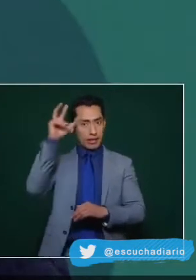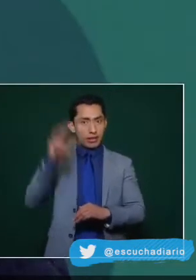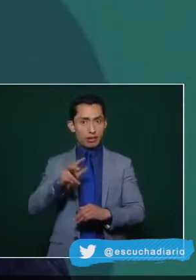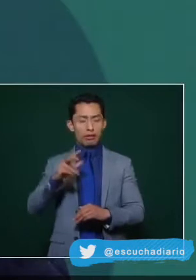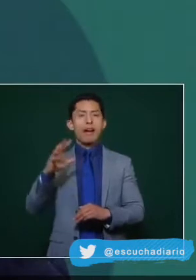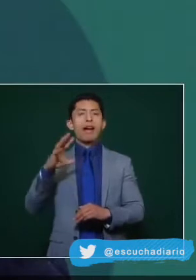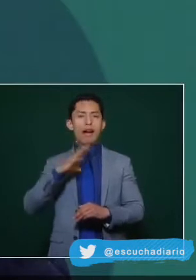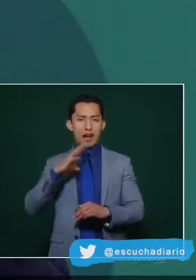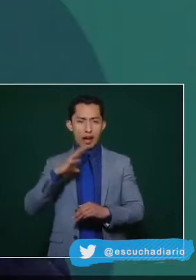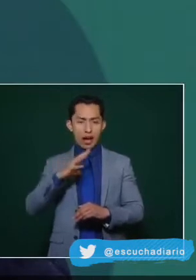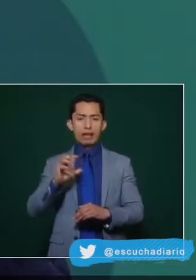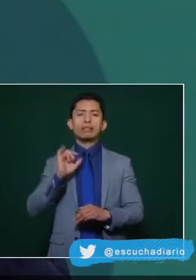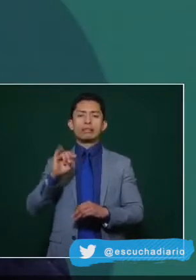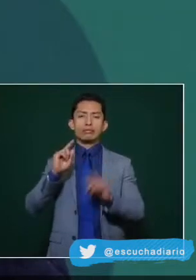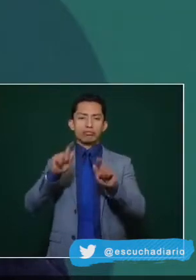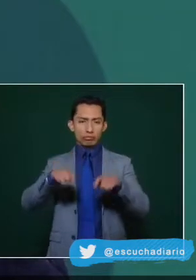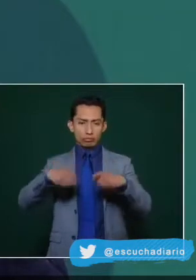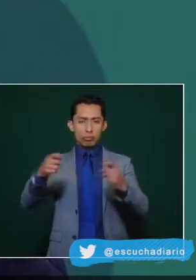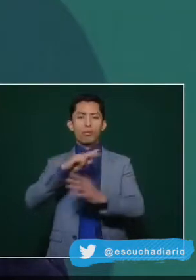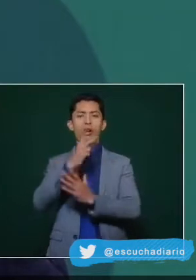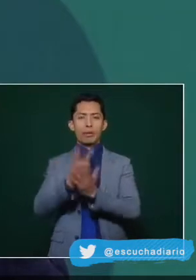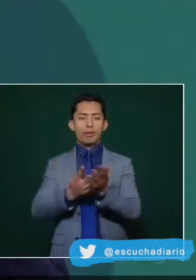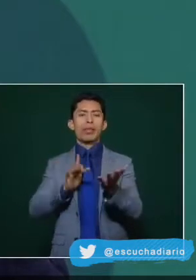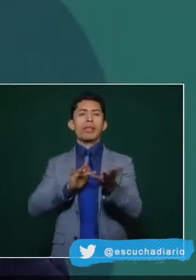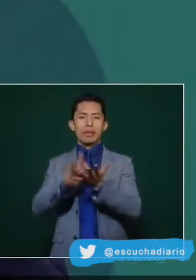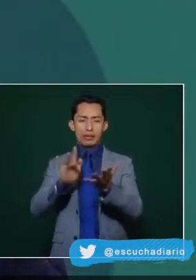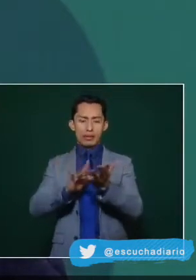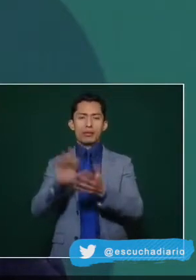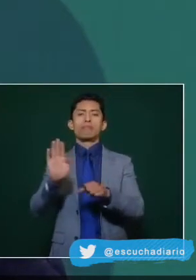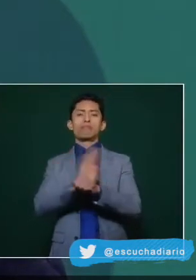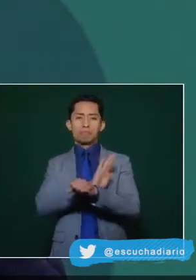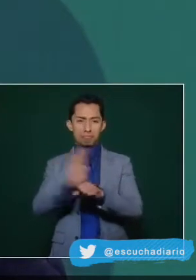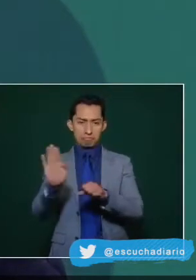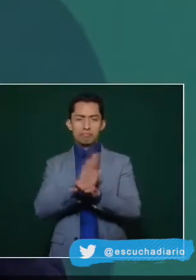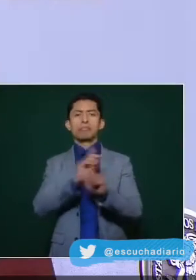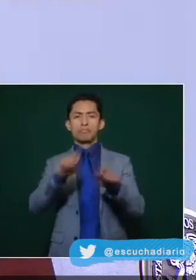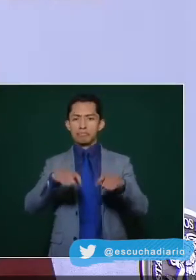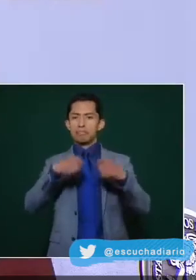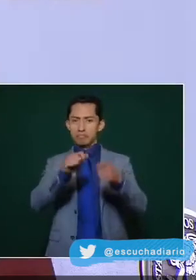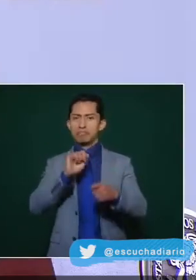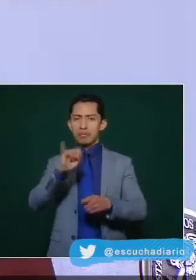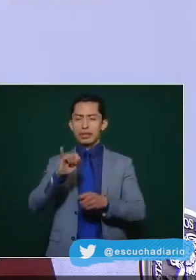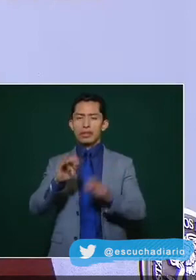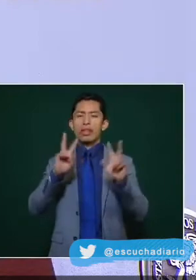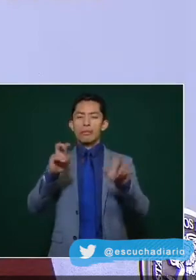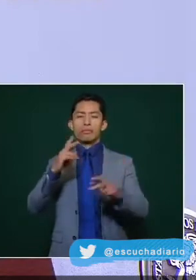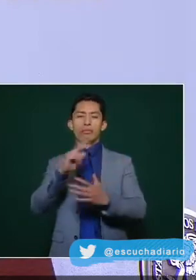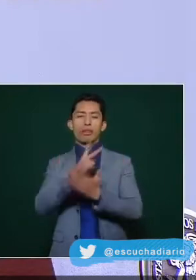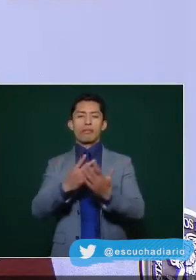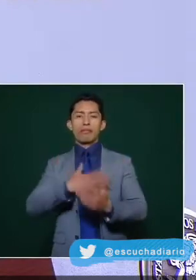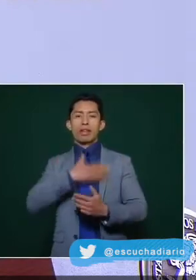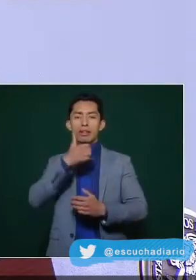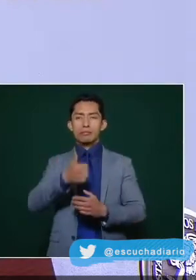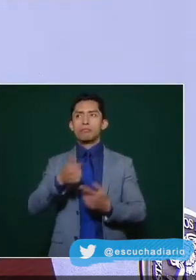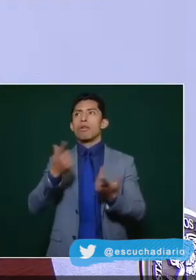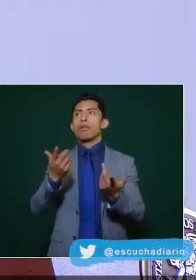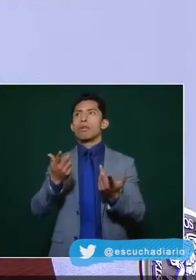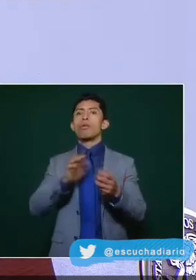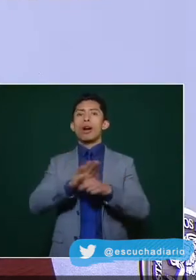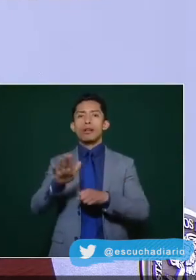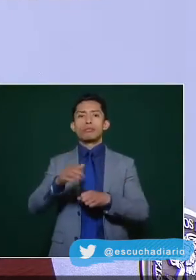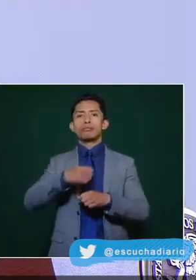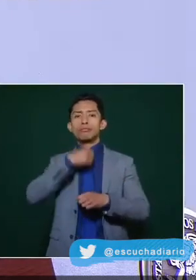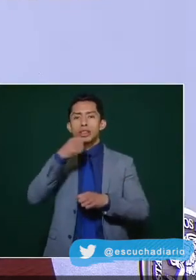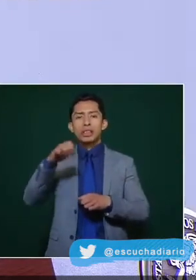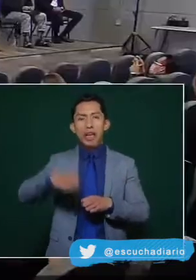Finalmente, el presidente reitera que el litio no será ni para Rusia, ni para China, ni mucho menos para Estados Unidos. El litio en México